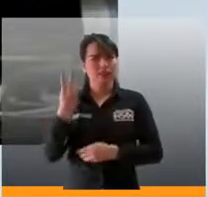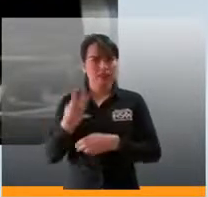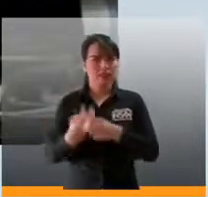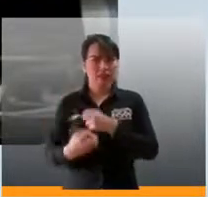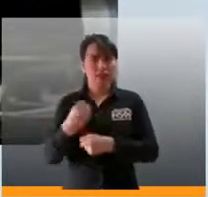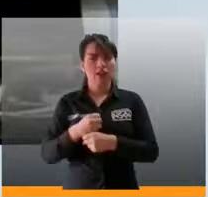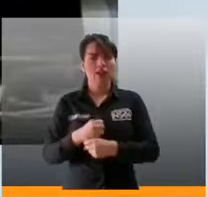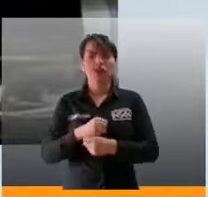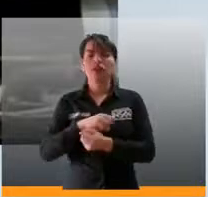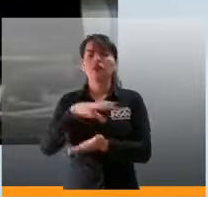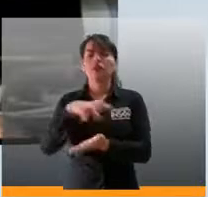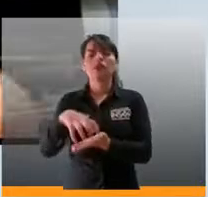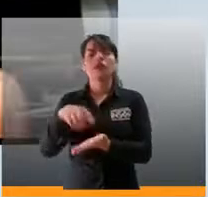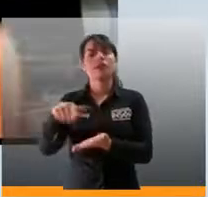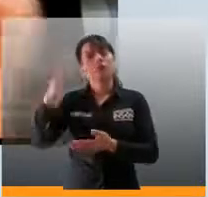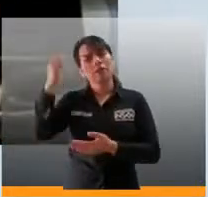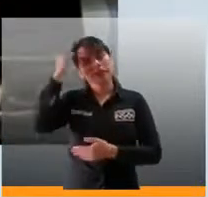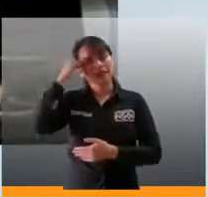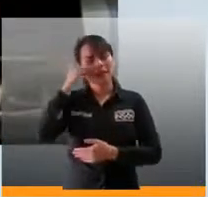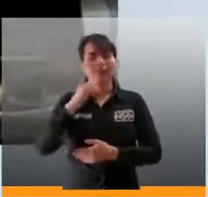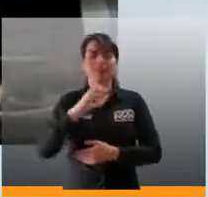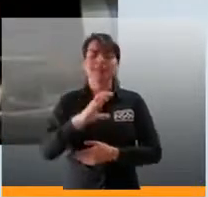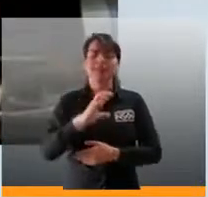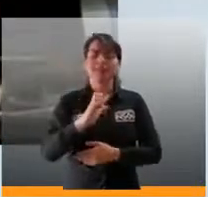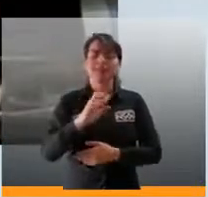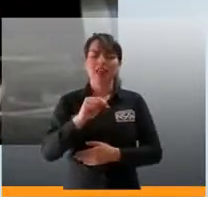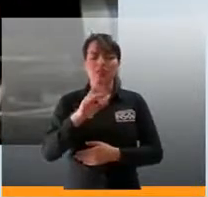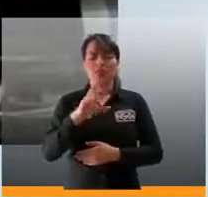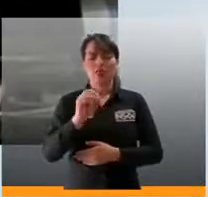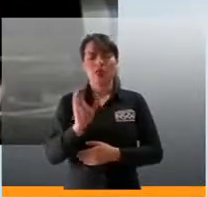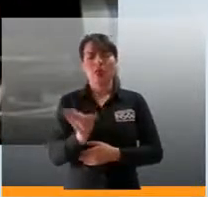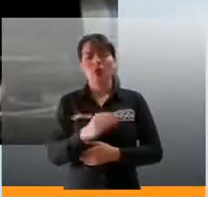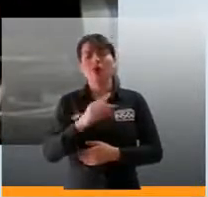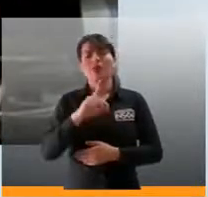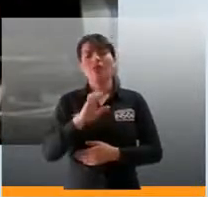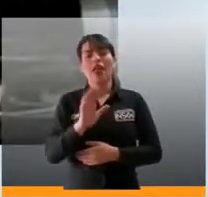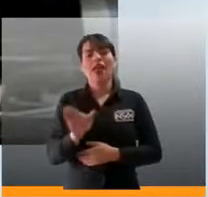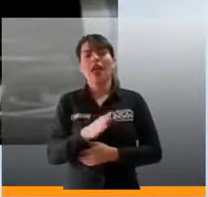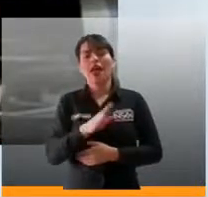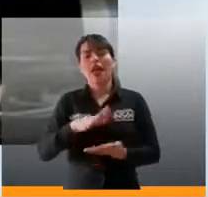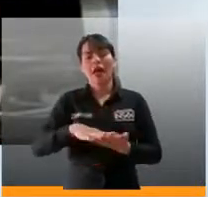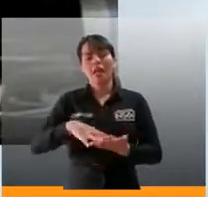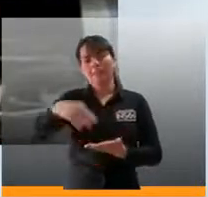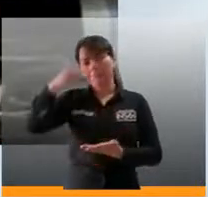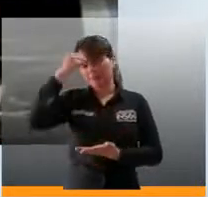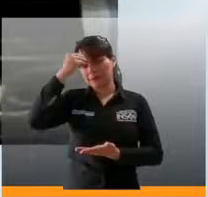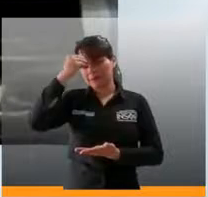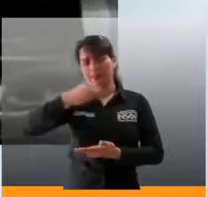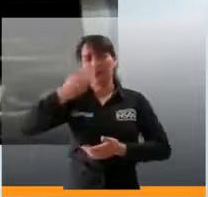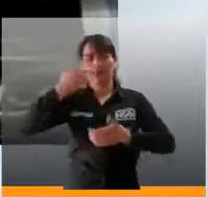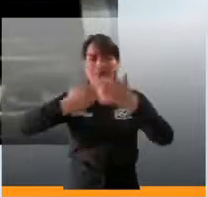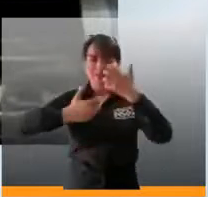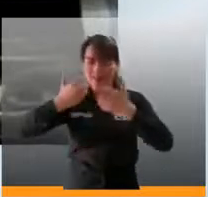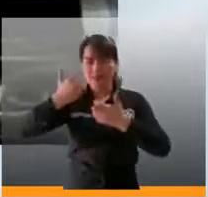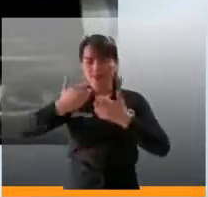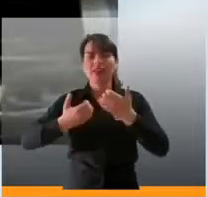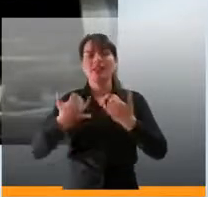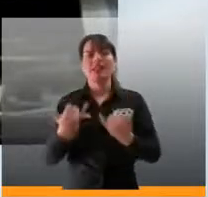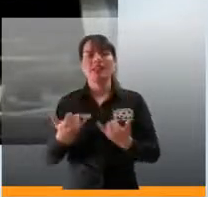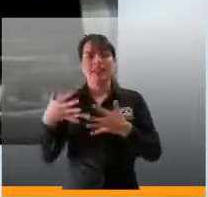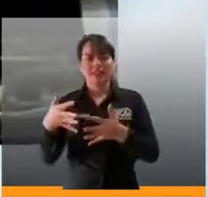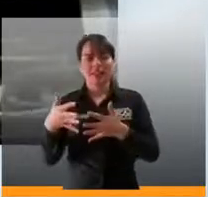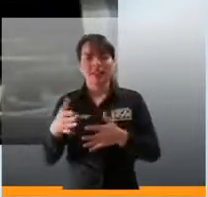centro pedagógico, CAE, Centro de Aprendizaje, Evaluación y